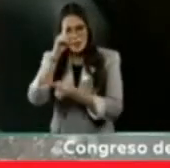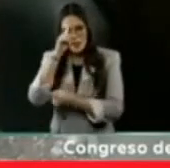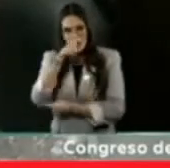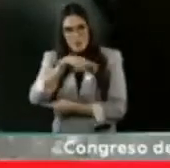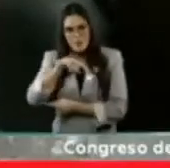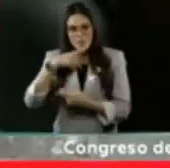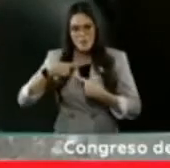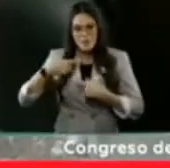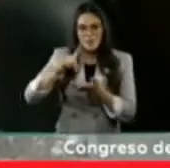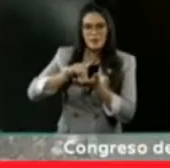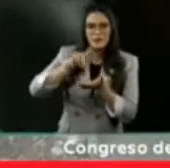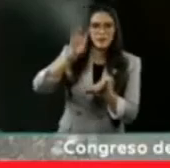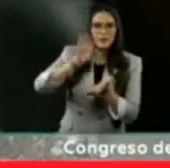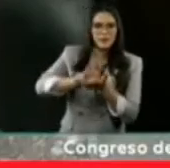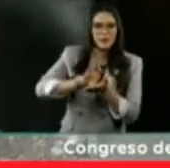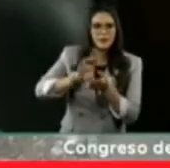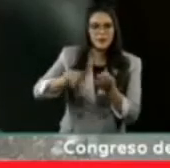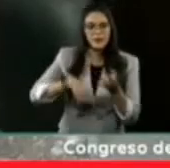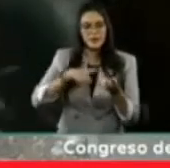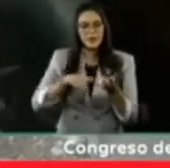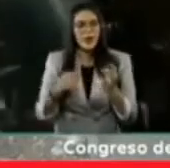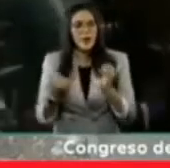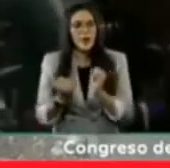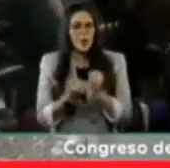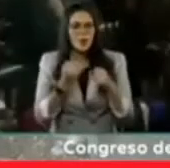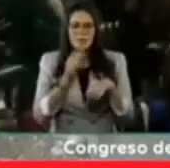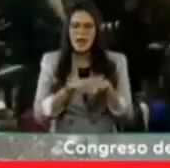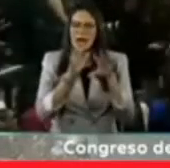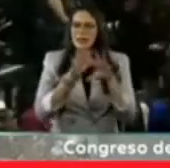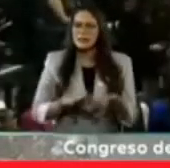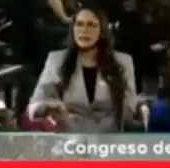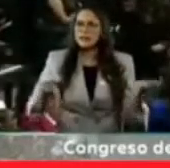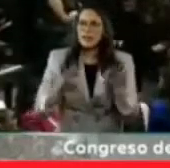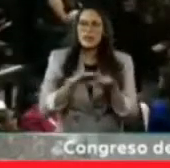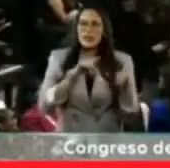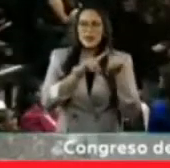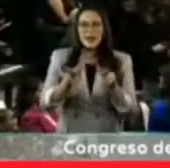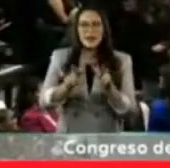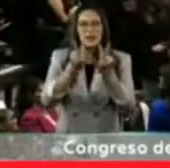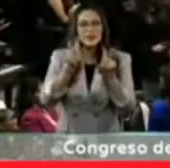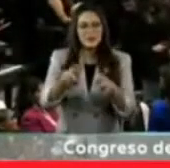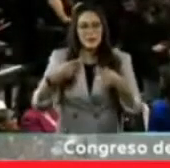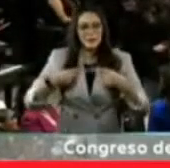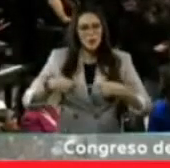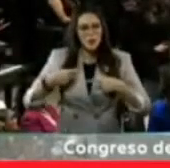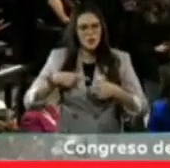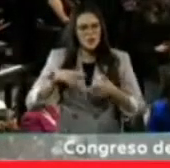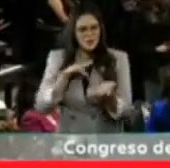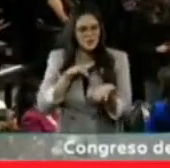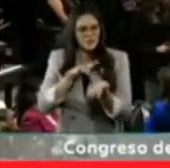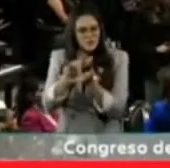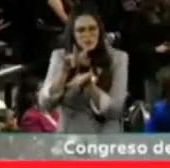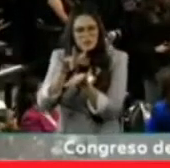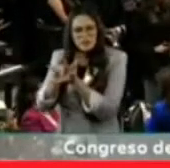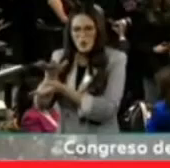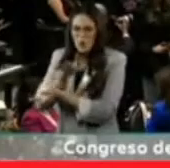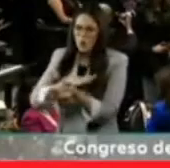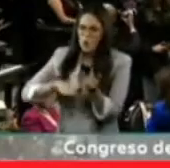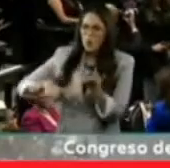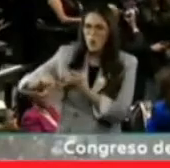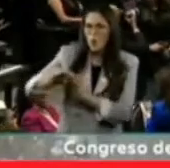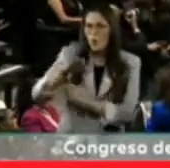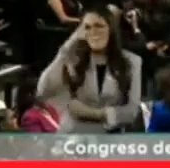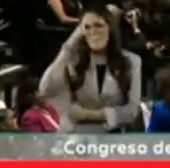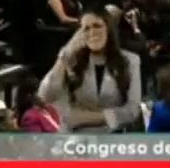en la aprobación de este paquete de reformas destructivas de Enrique Peña Nieto, mal llamadas reformas,